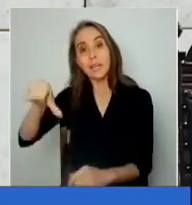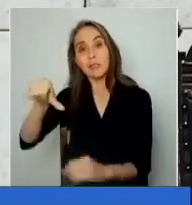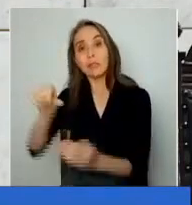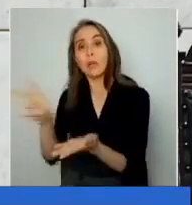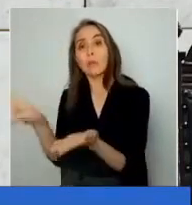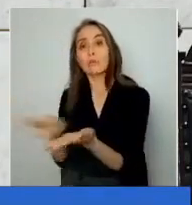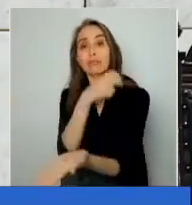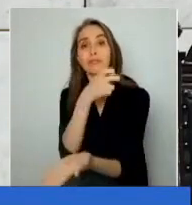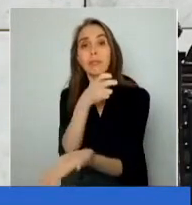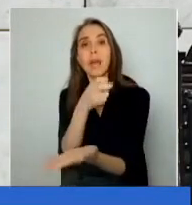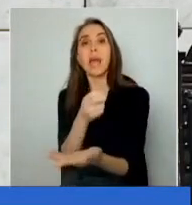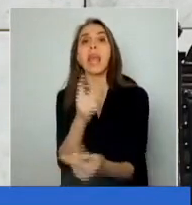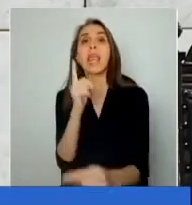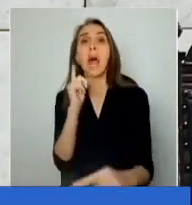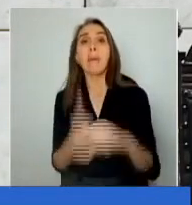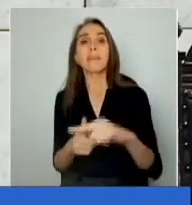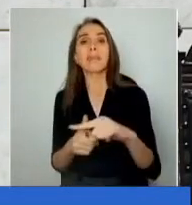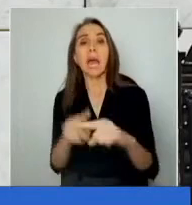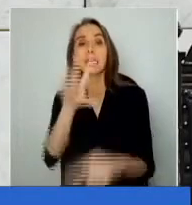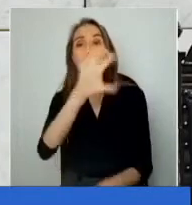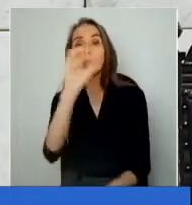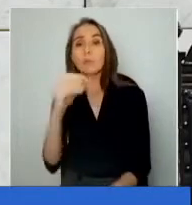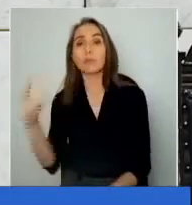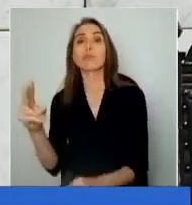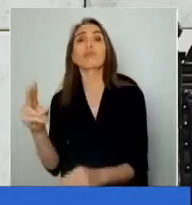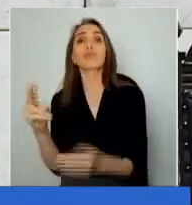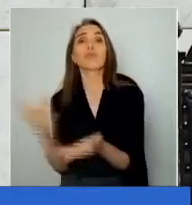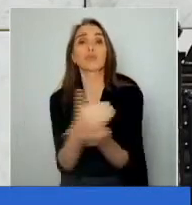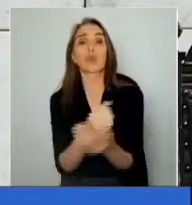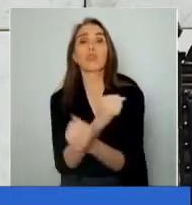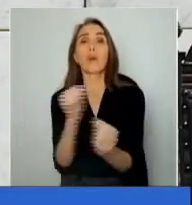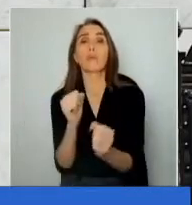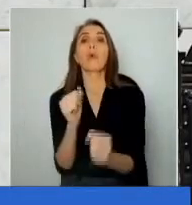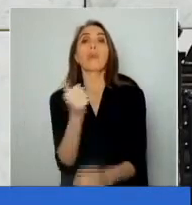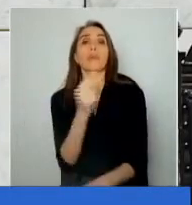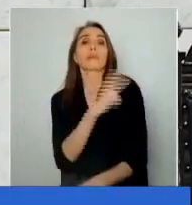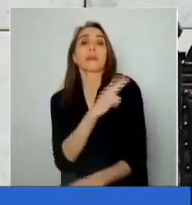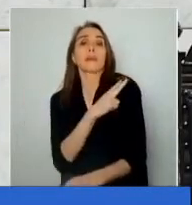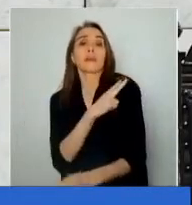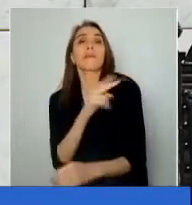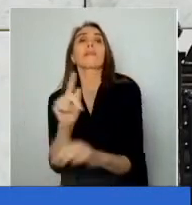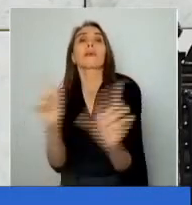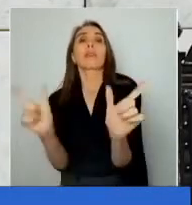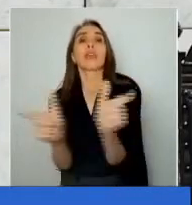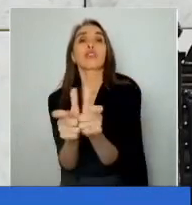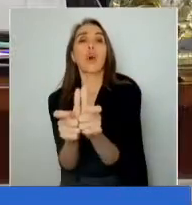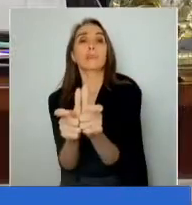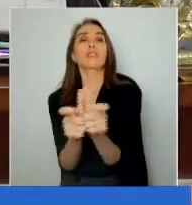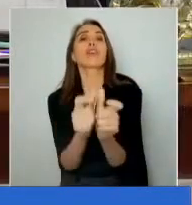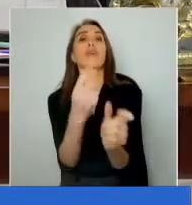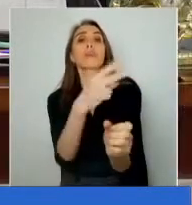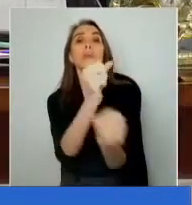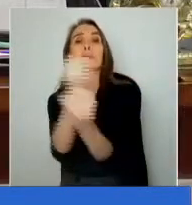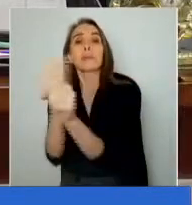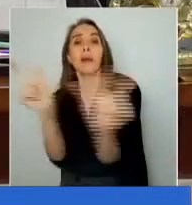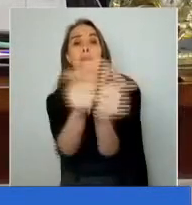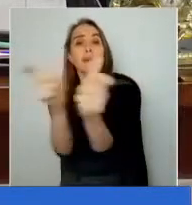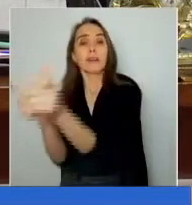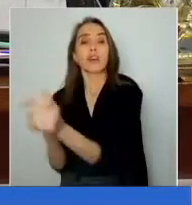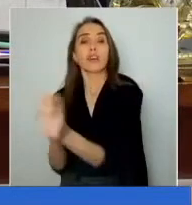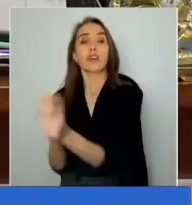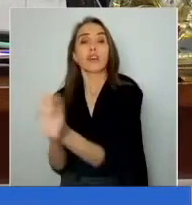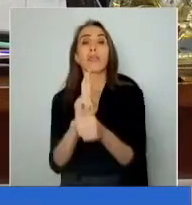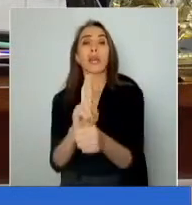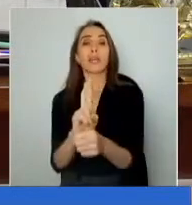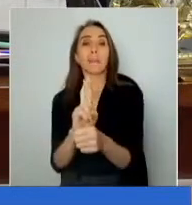no podrá liderar las comisiones de trabajo ni tampoco nos va a representar institucionalmente como cámara en chile o